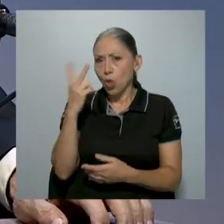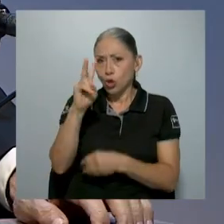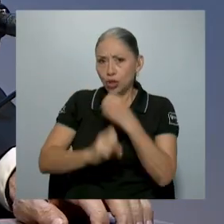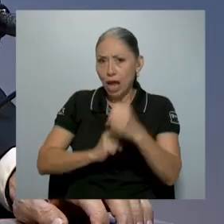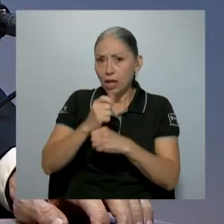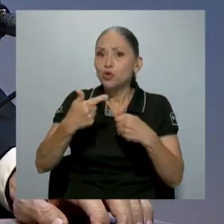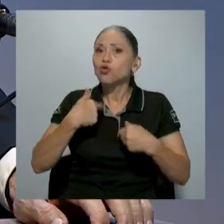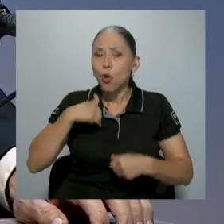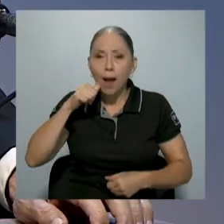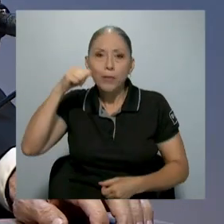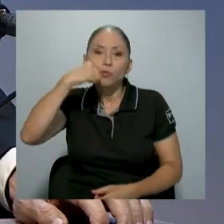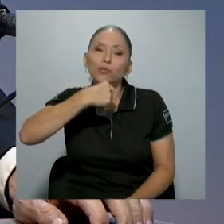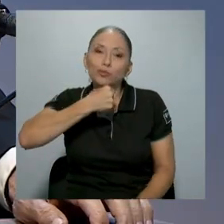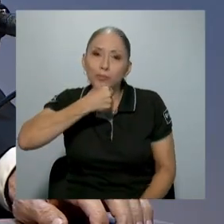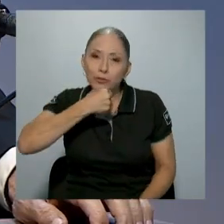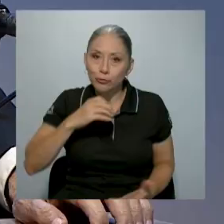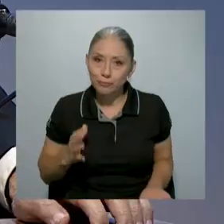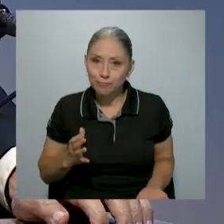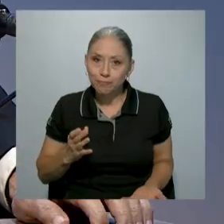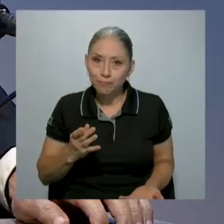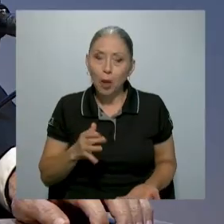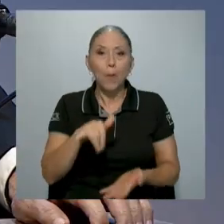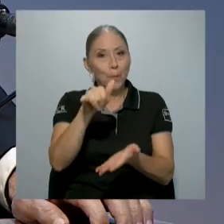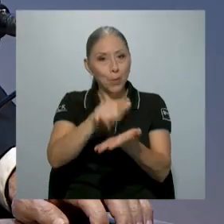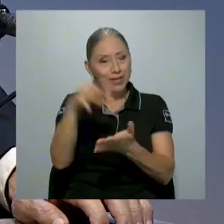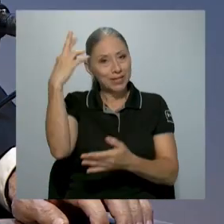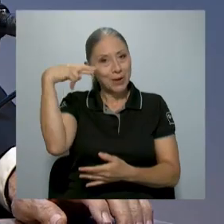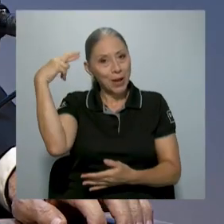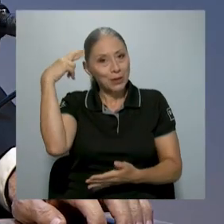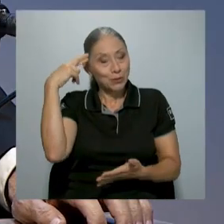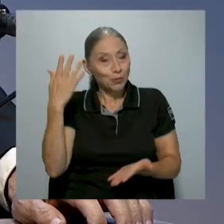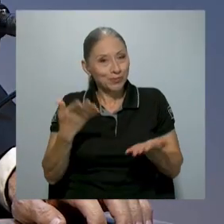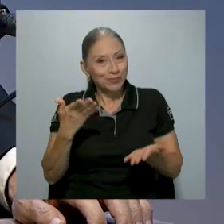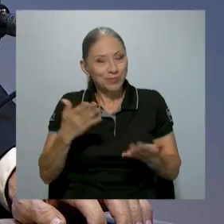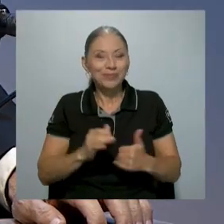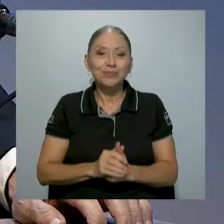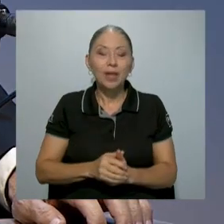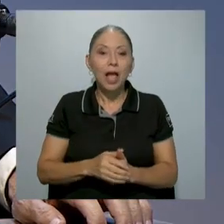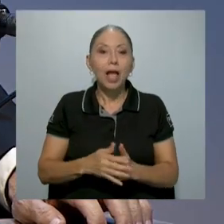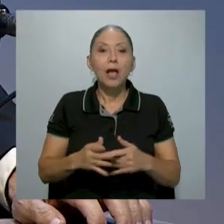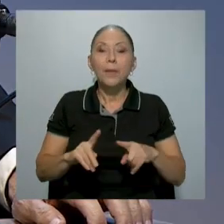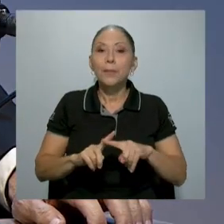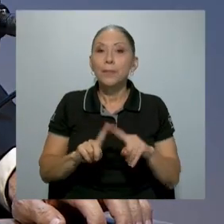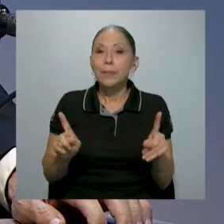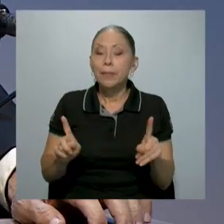mayor, entonces por eso puede venir el asunto, pero